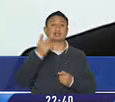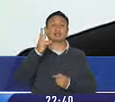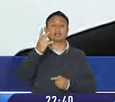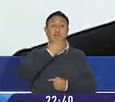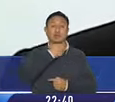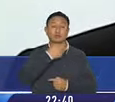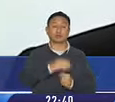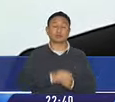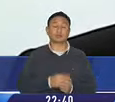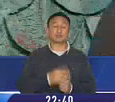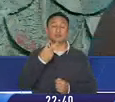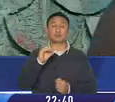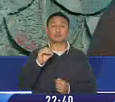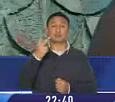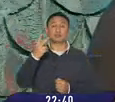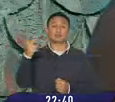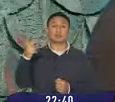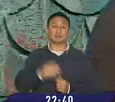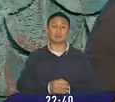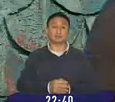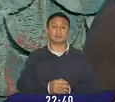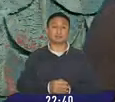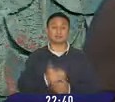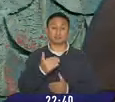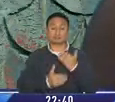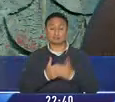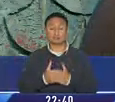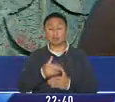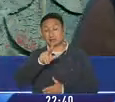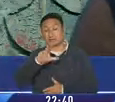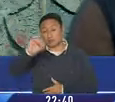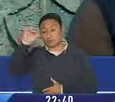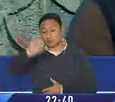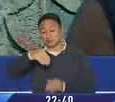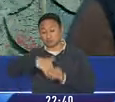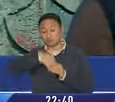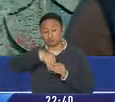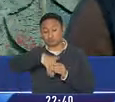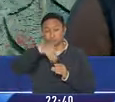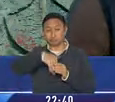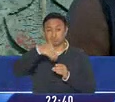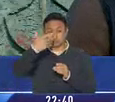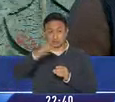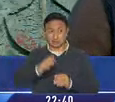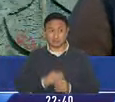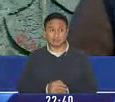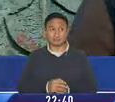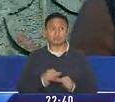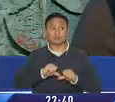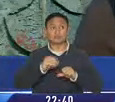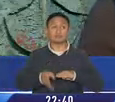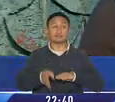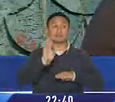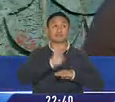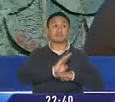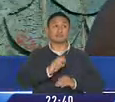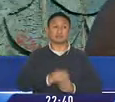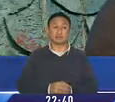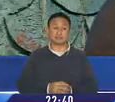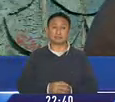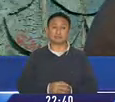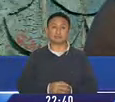del 2023. Avanzamos en un 30% de impresión de papeletas de asambleístas